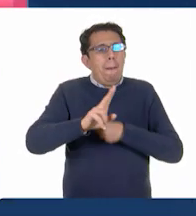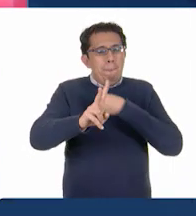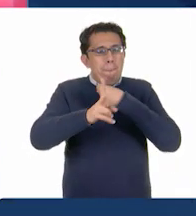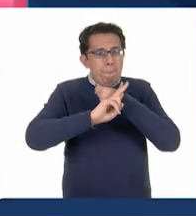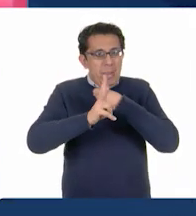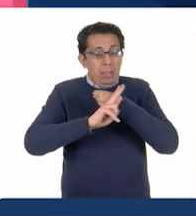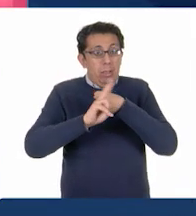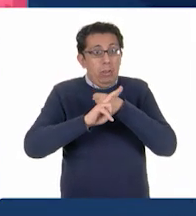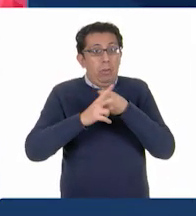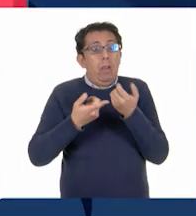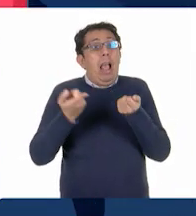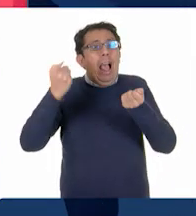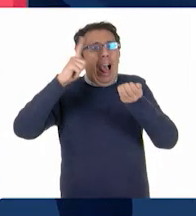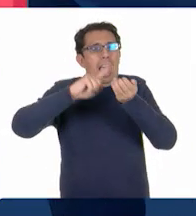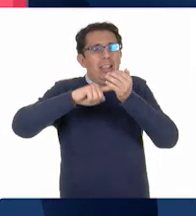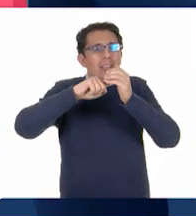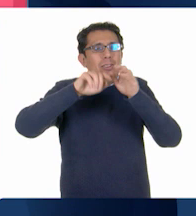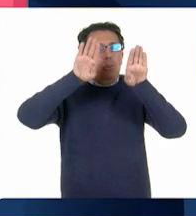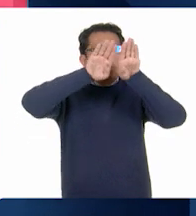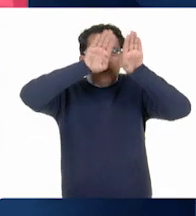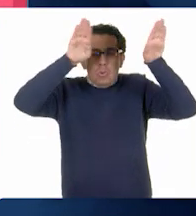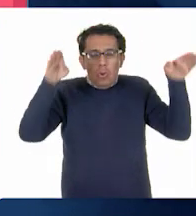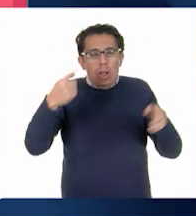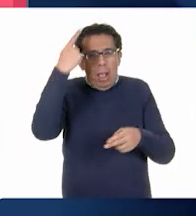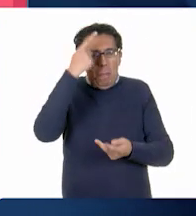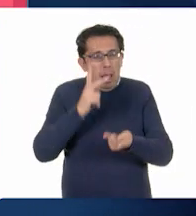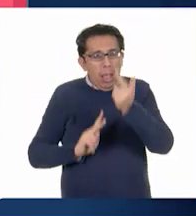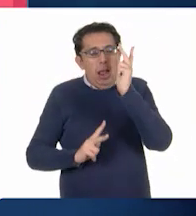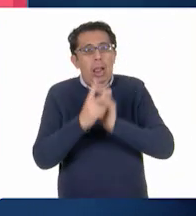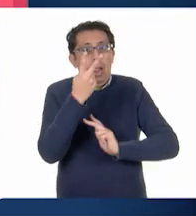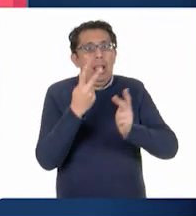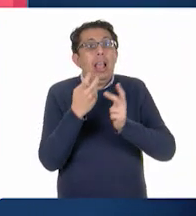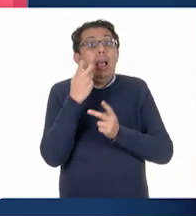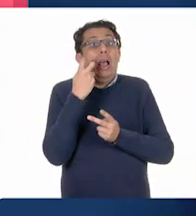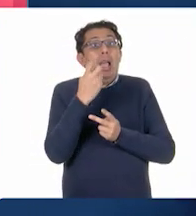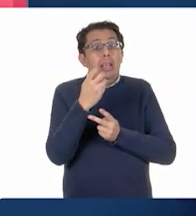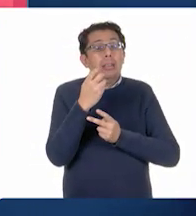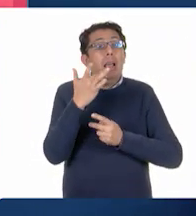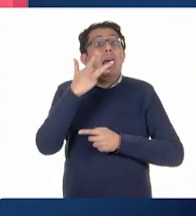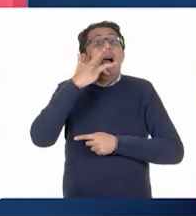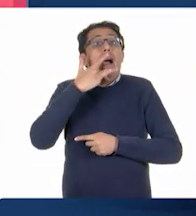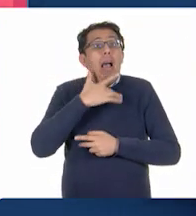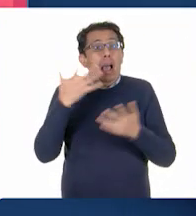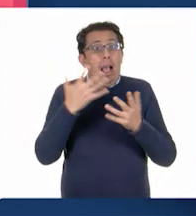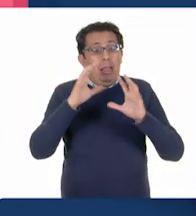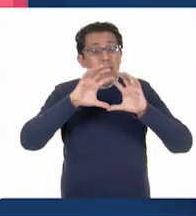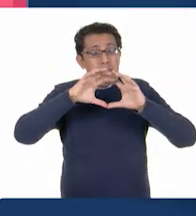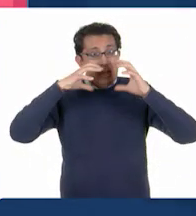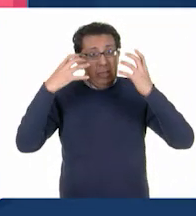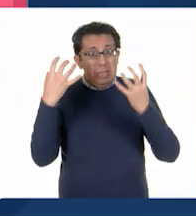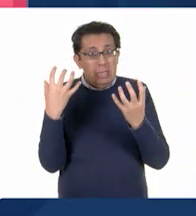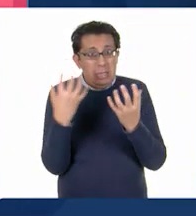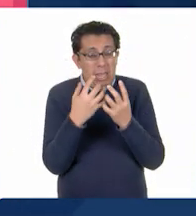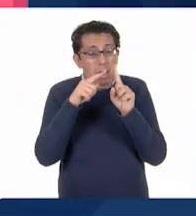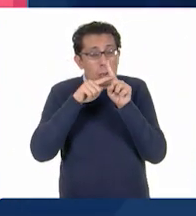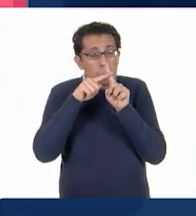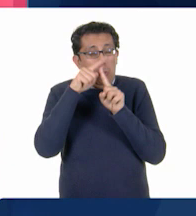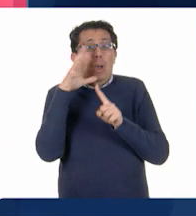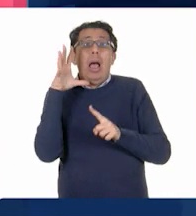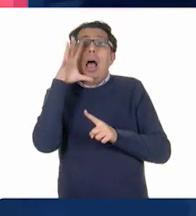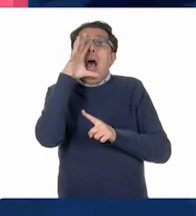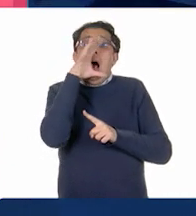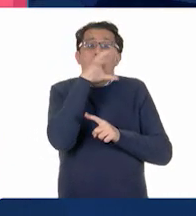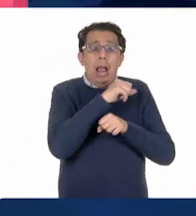temperatura interior de los invernaderos, conducen al aumento de la temperatura de la superficie de la Tierra al interactuar con la energía que proviene del